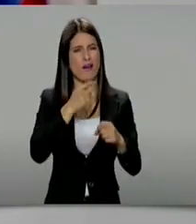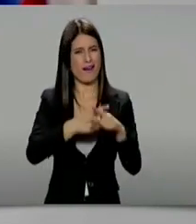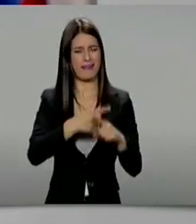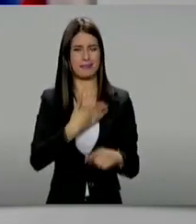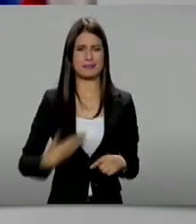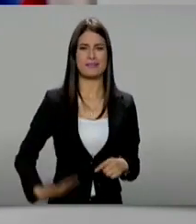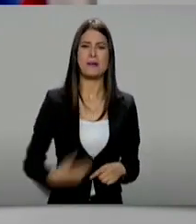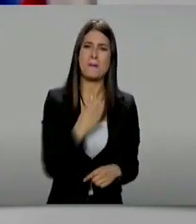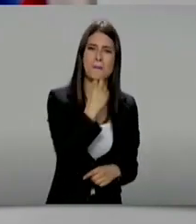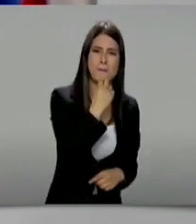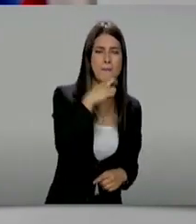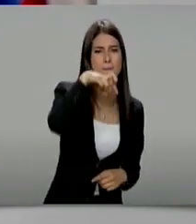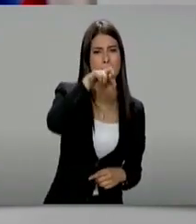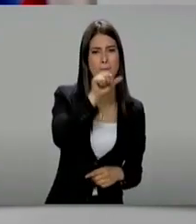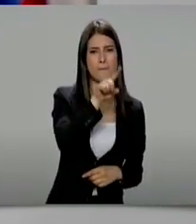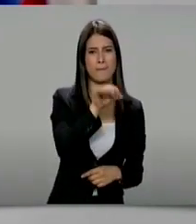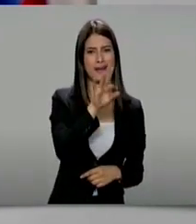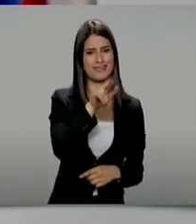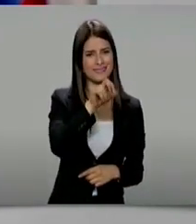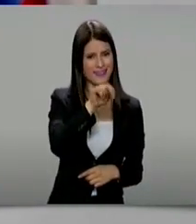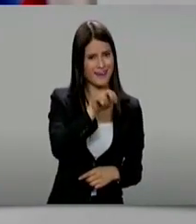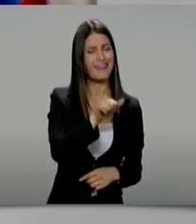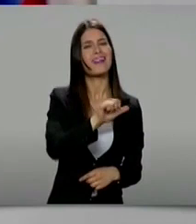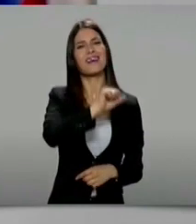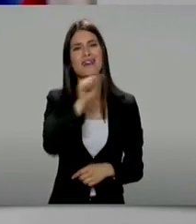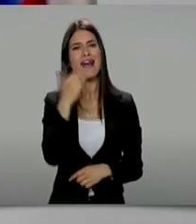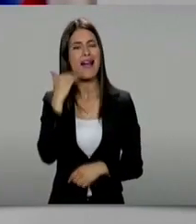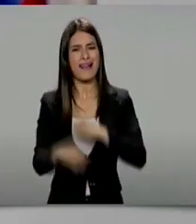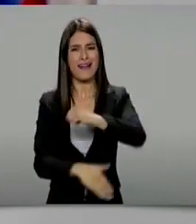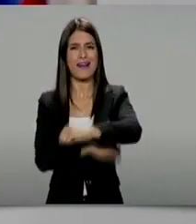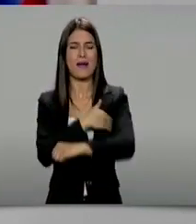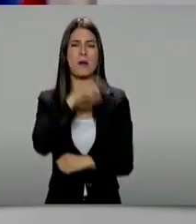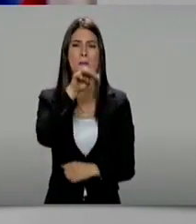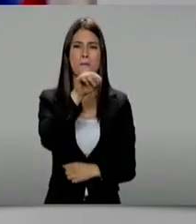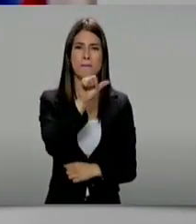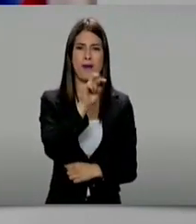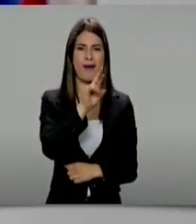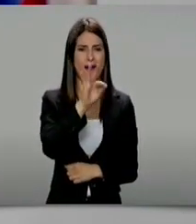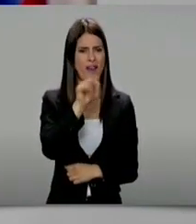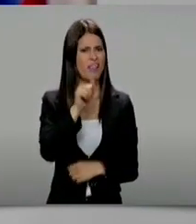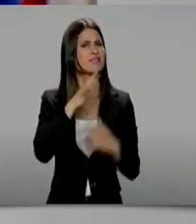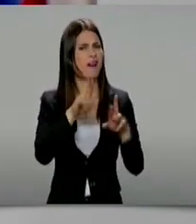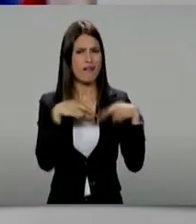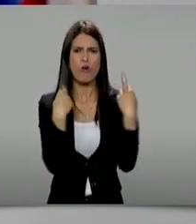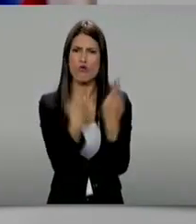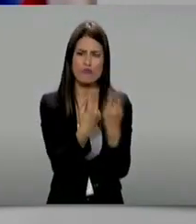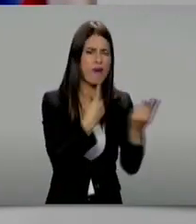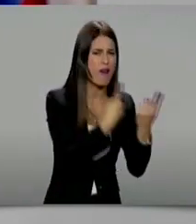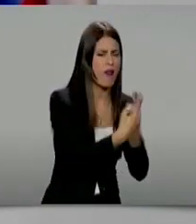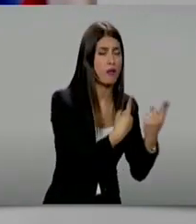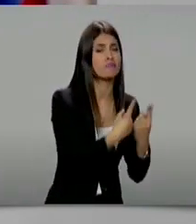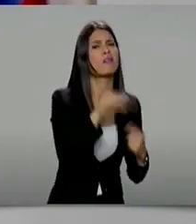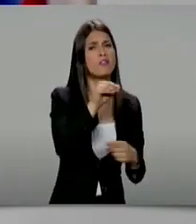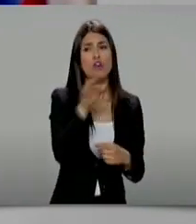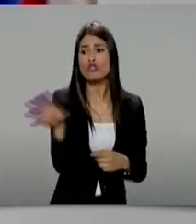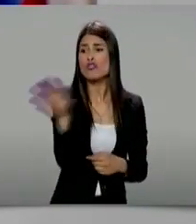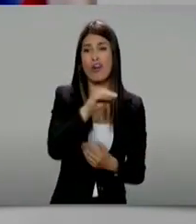Ramírez todos los voceros del no recibirán los textos a a más tardar